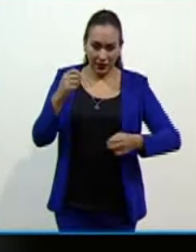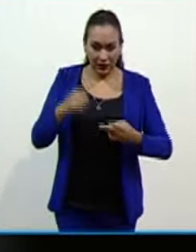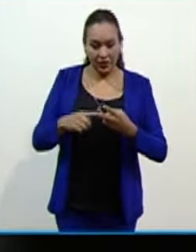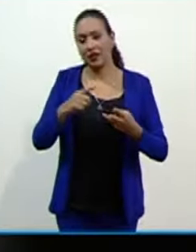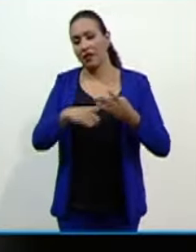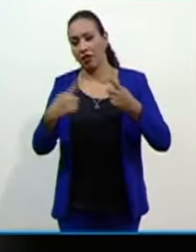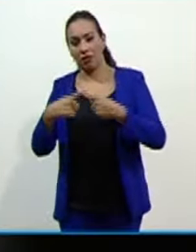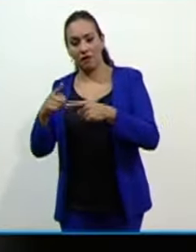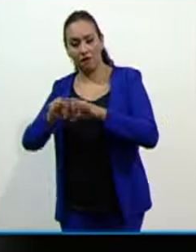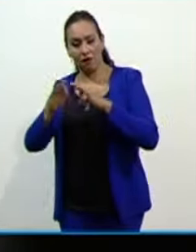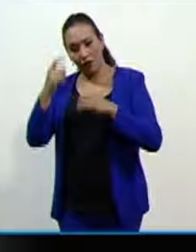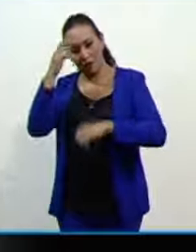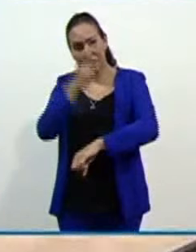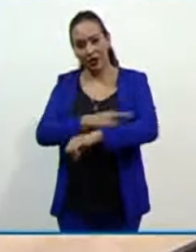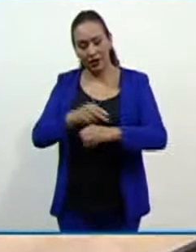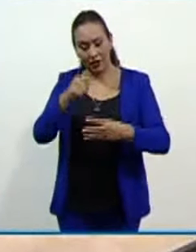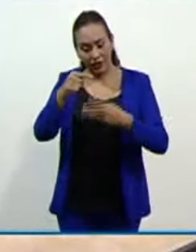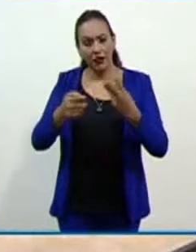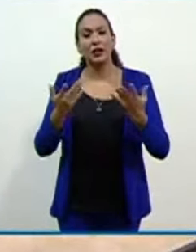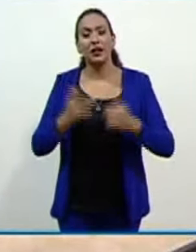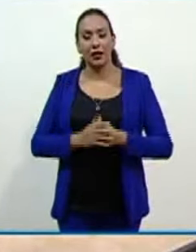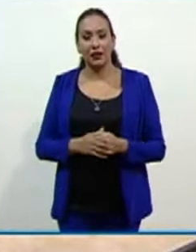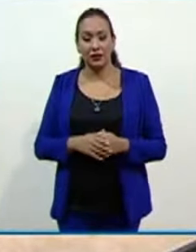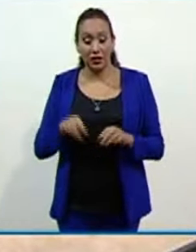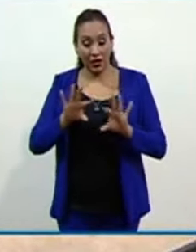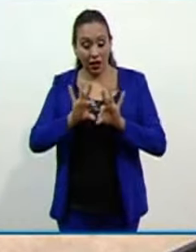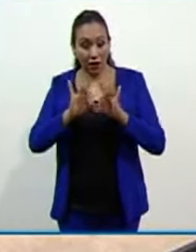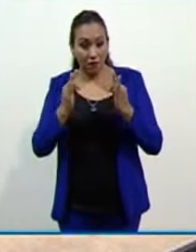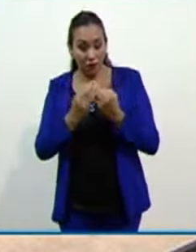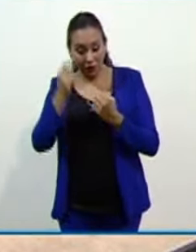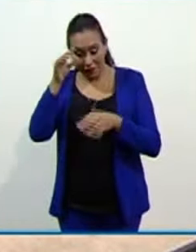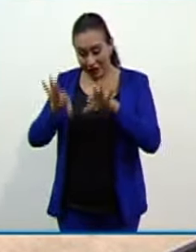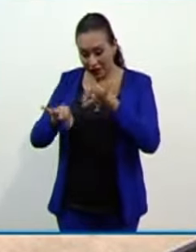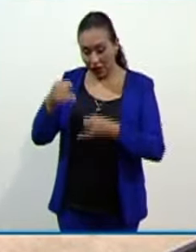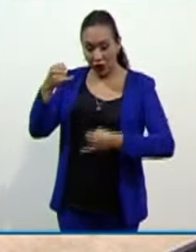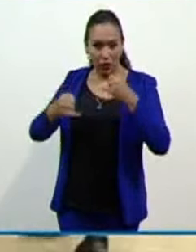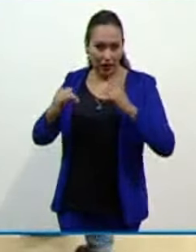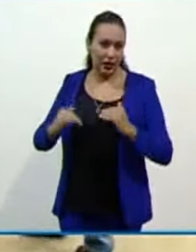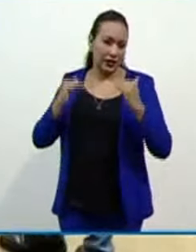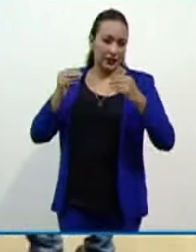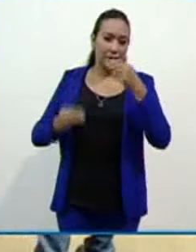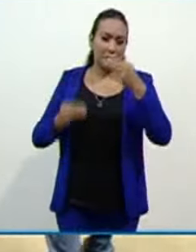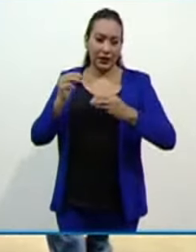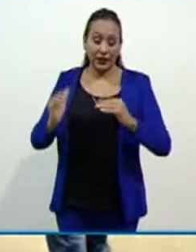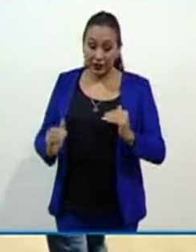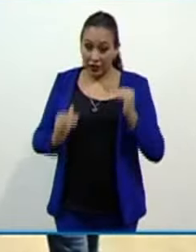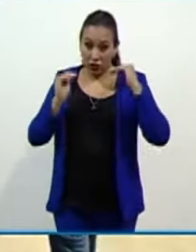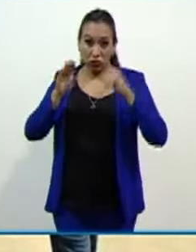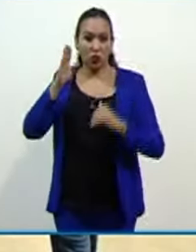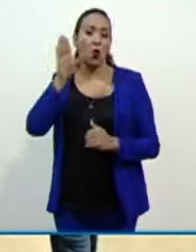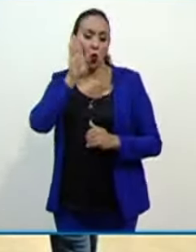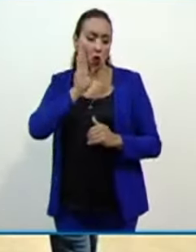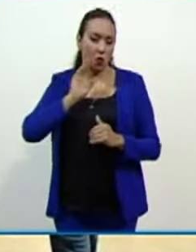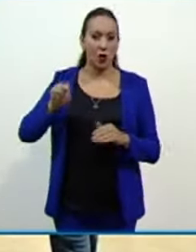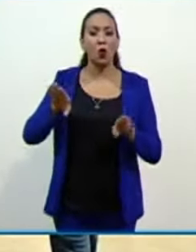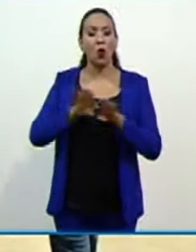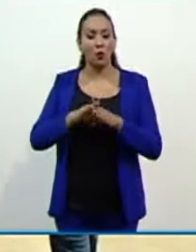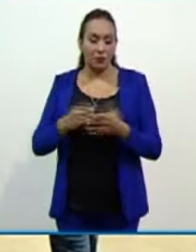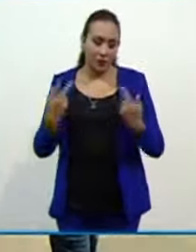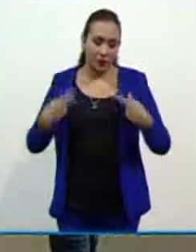impugnación que definen las reglas para la elección de ministros, magistrados de circuito y jueces de distrito a través del voto